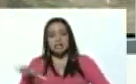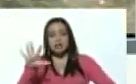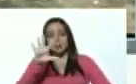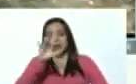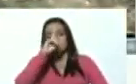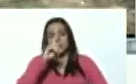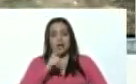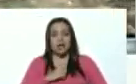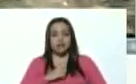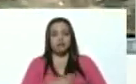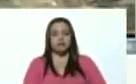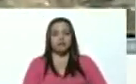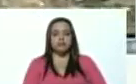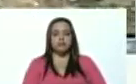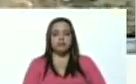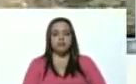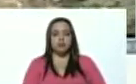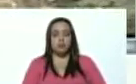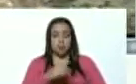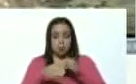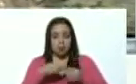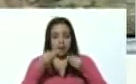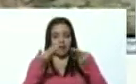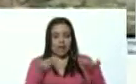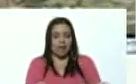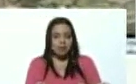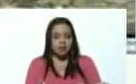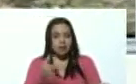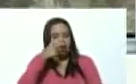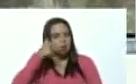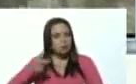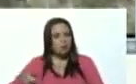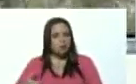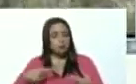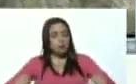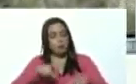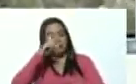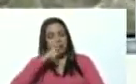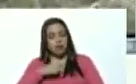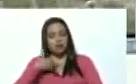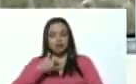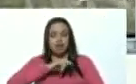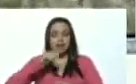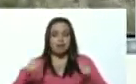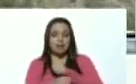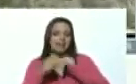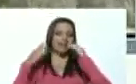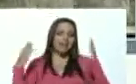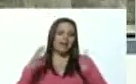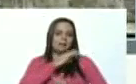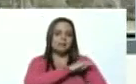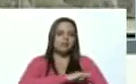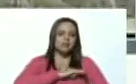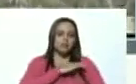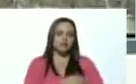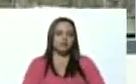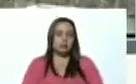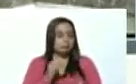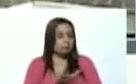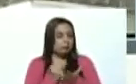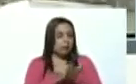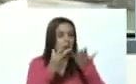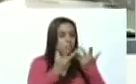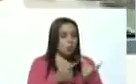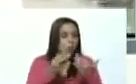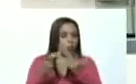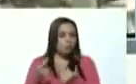regalo que le hice al pueblo el día de mi cumpleaños, cuando la convertí en gran misión. Bueno, fíjense ustedes los números. Yo